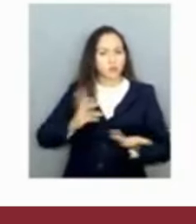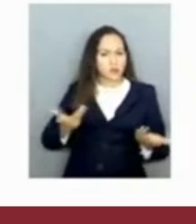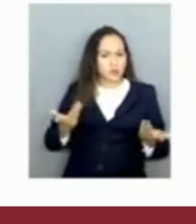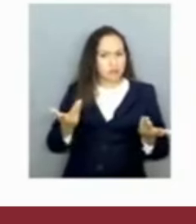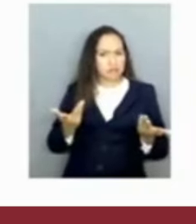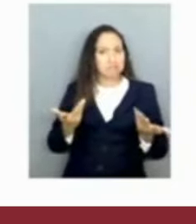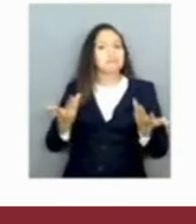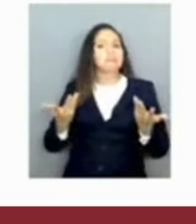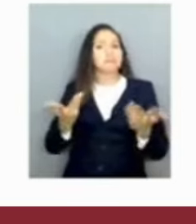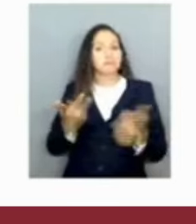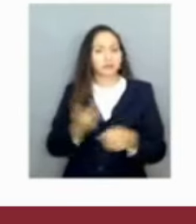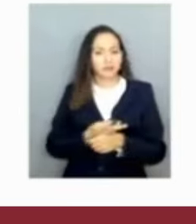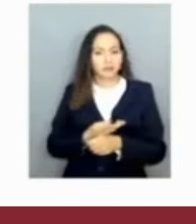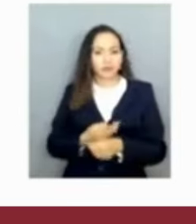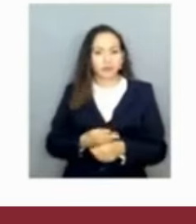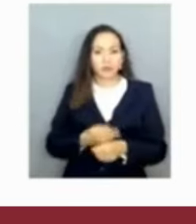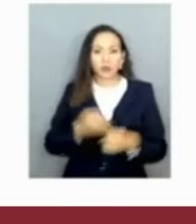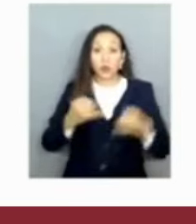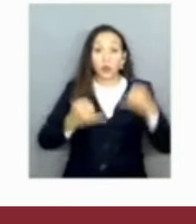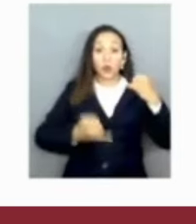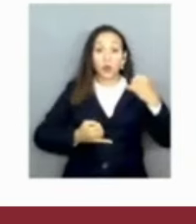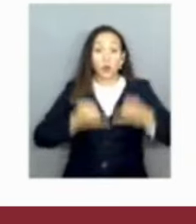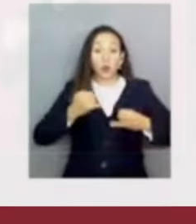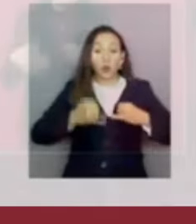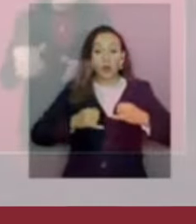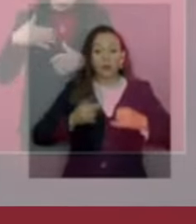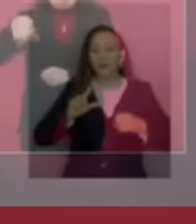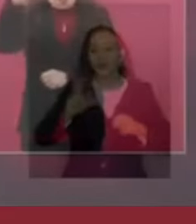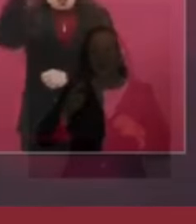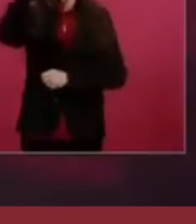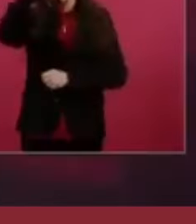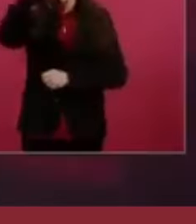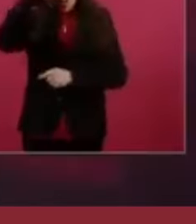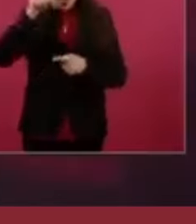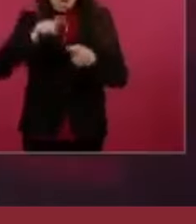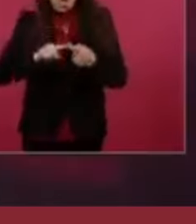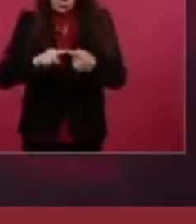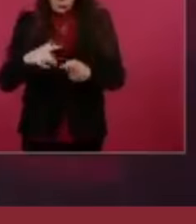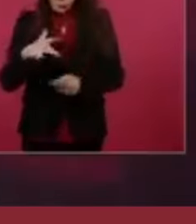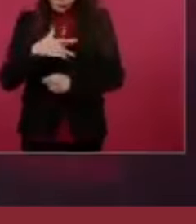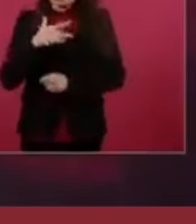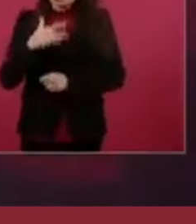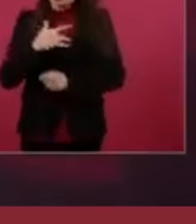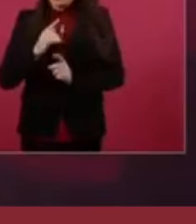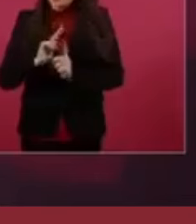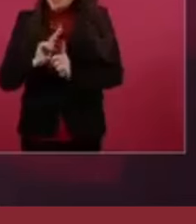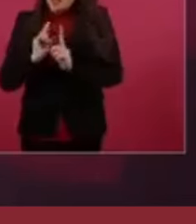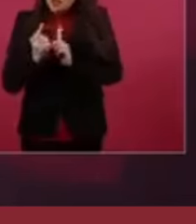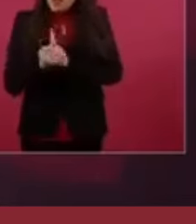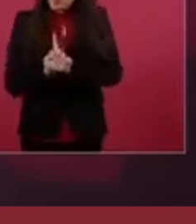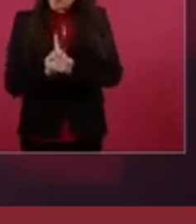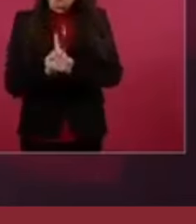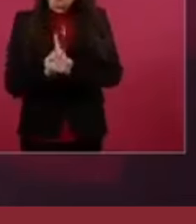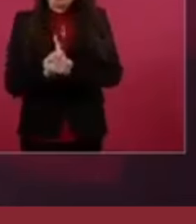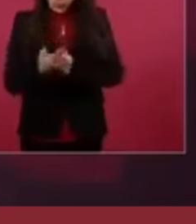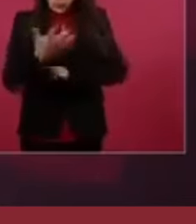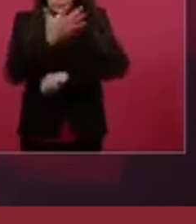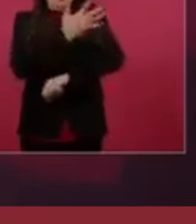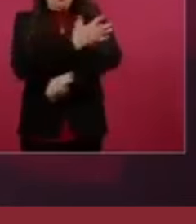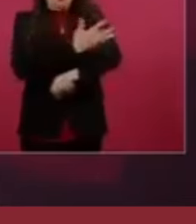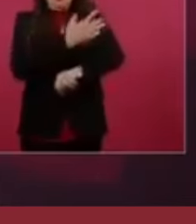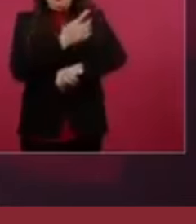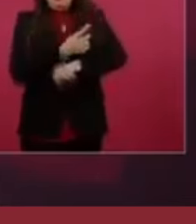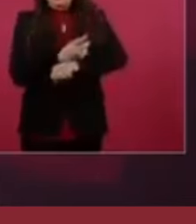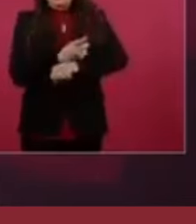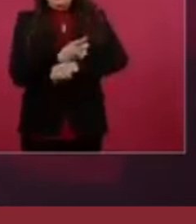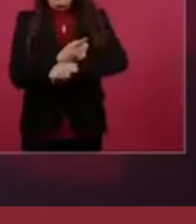previa libre e informada de los pueblos y comunidades indígenas y afromexicanas para el estado de Oaxaca Durante las próximas